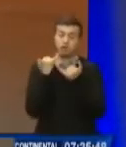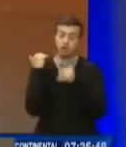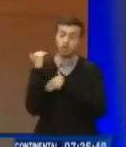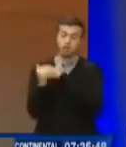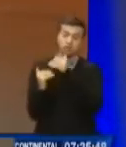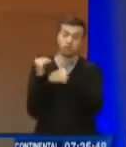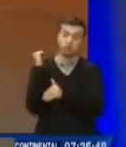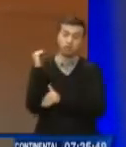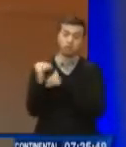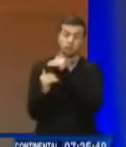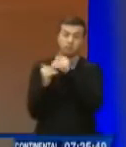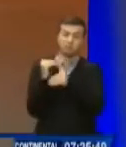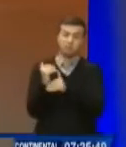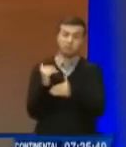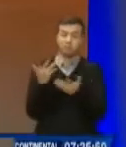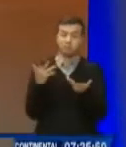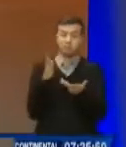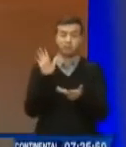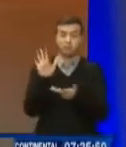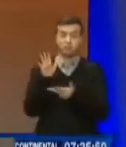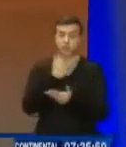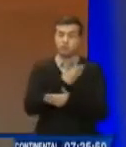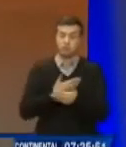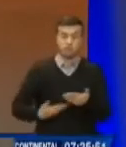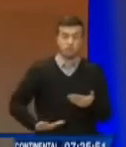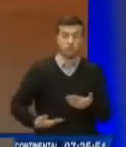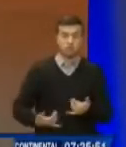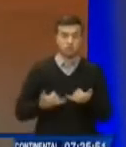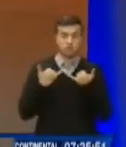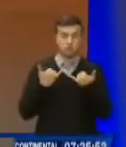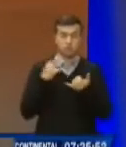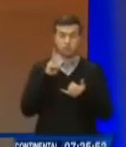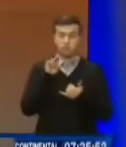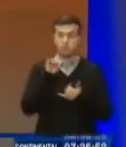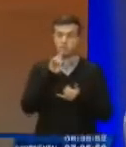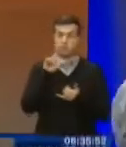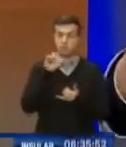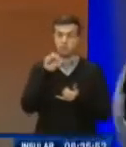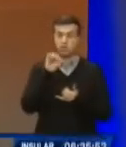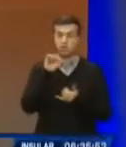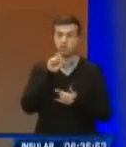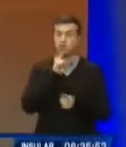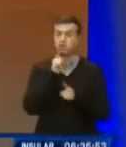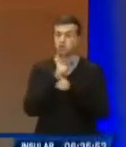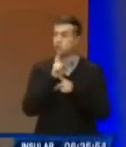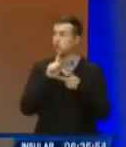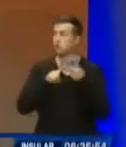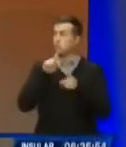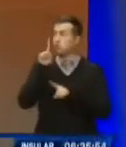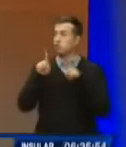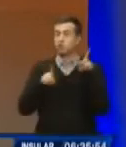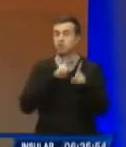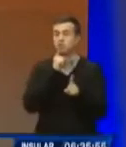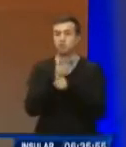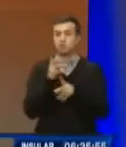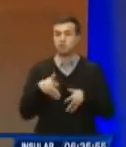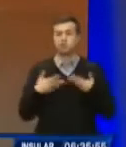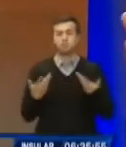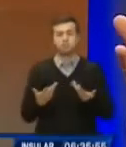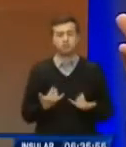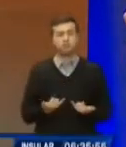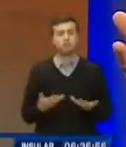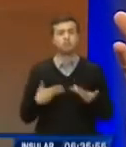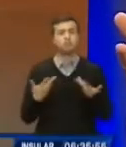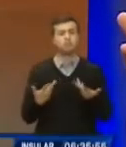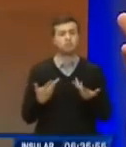dando no sólo desde la presidencia en este rato de villacís sino de otros actores que están en ese contexto